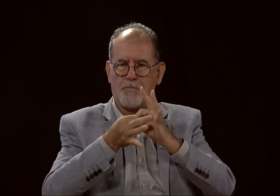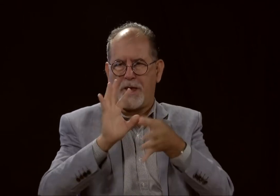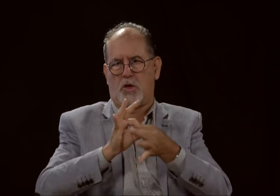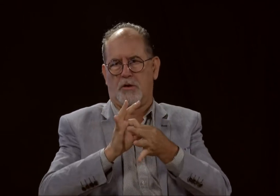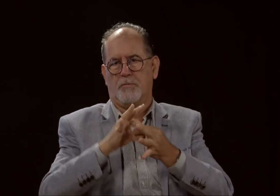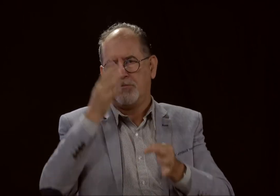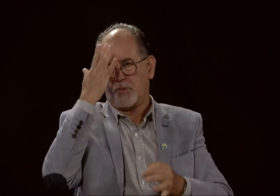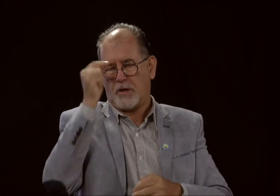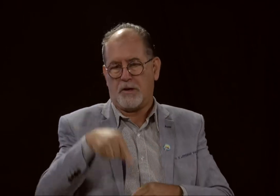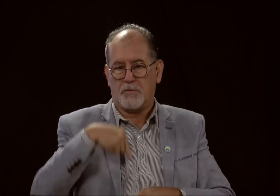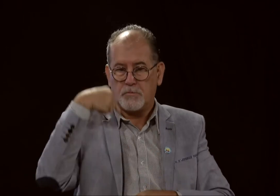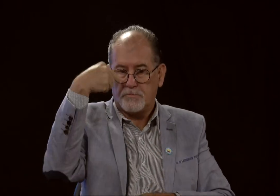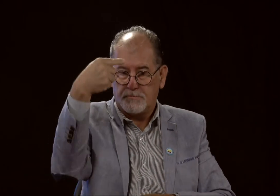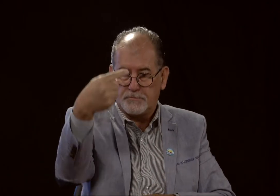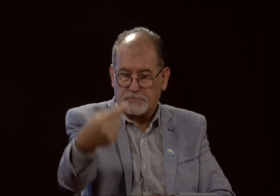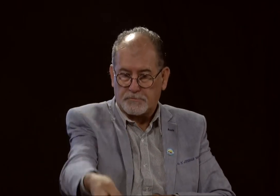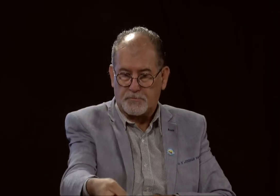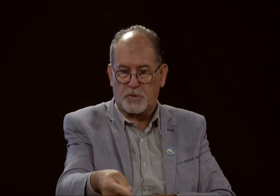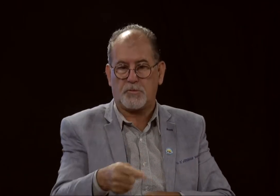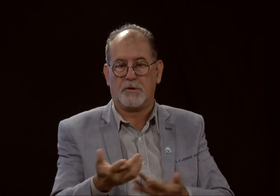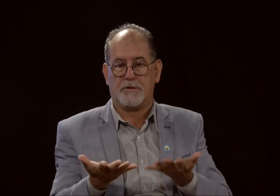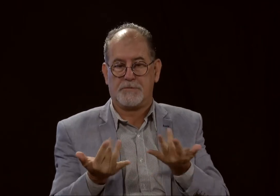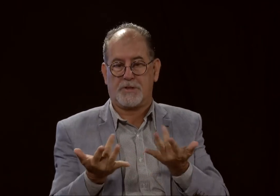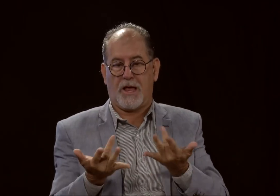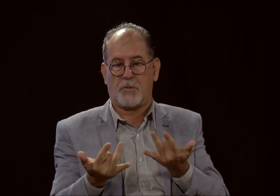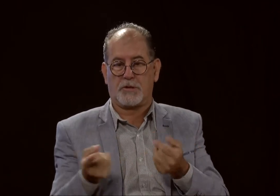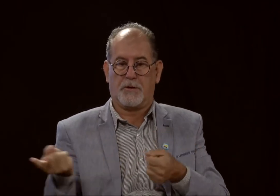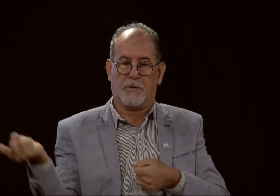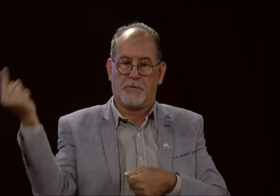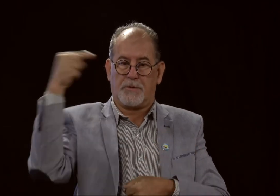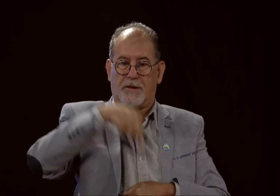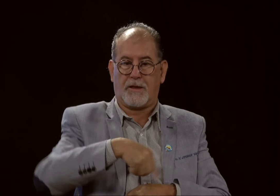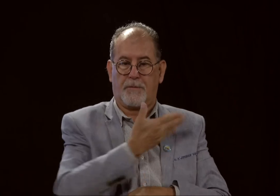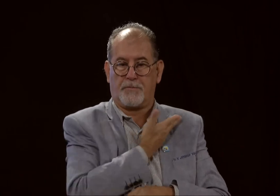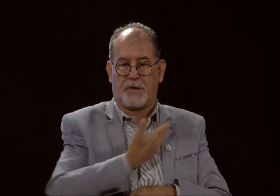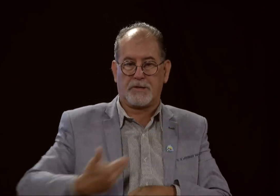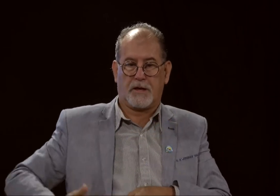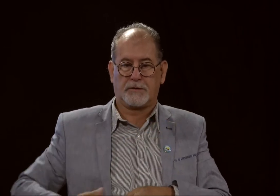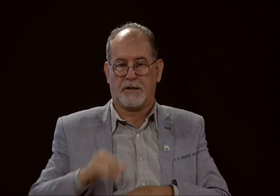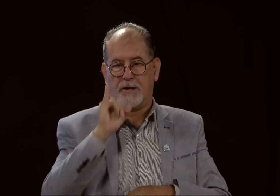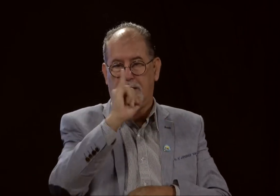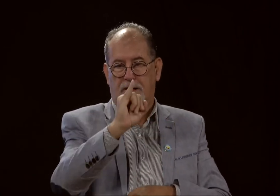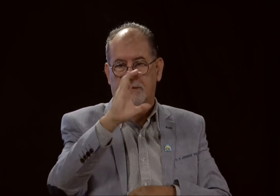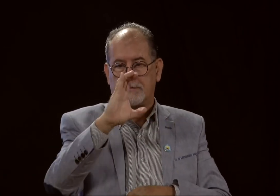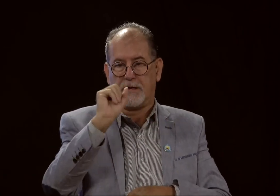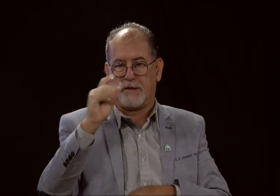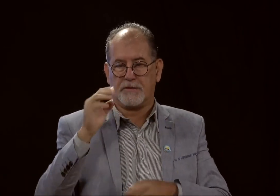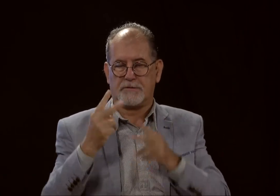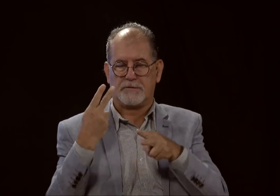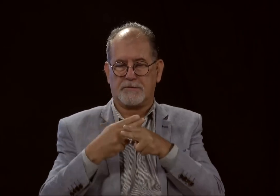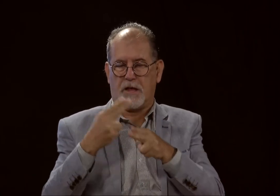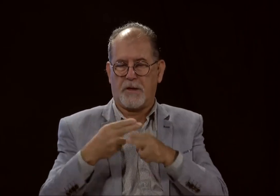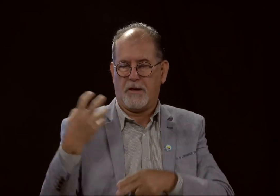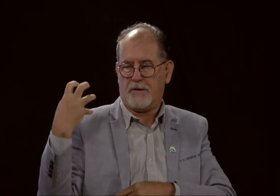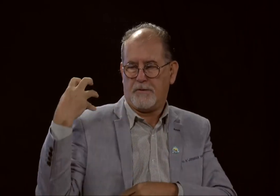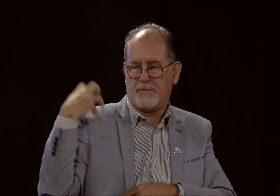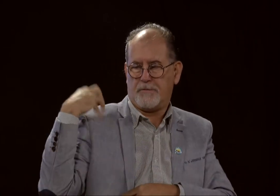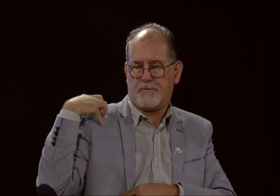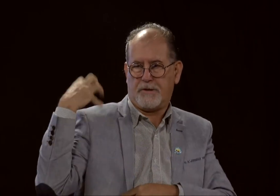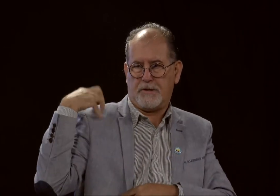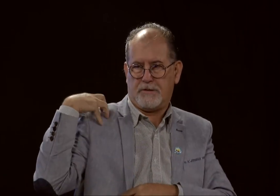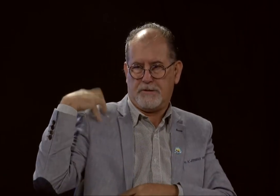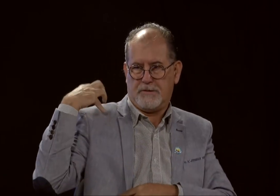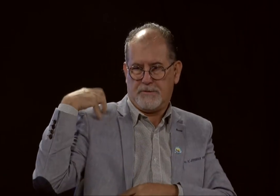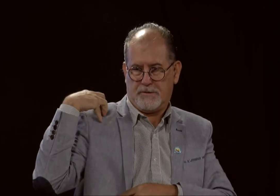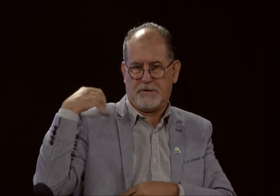de la ley, que se incluya el sordo-olímpico, nosotros esperaríamos que esto cambie. Y también